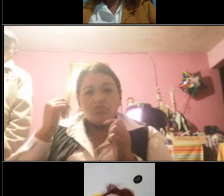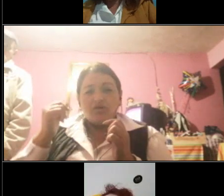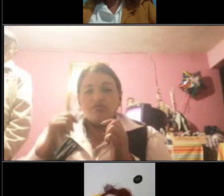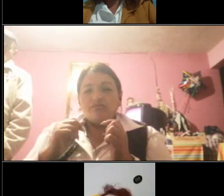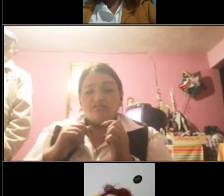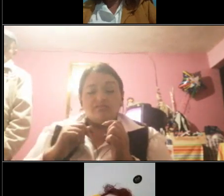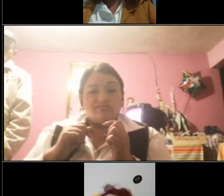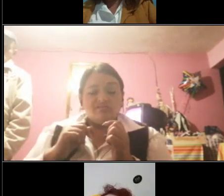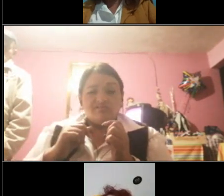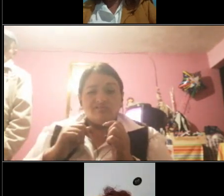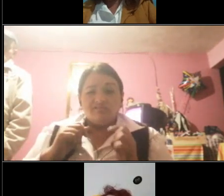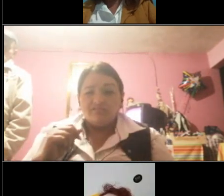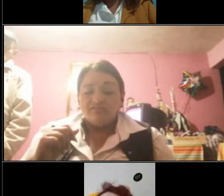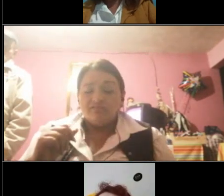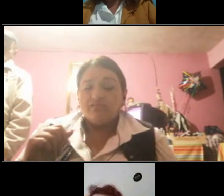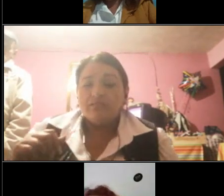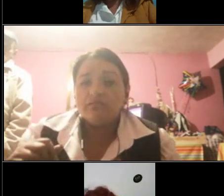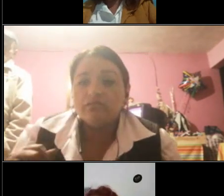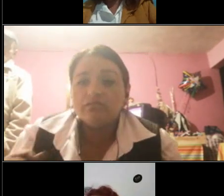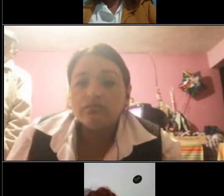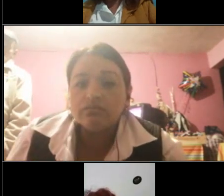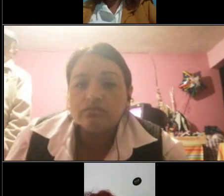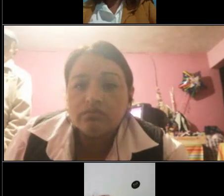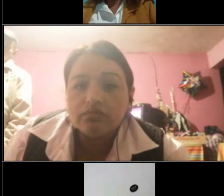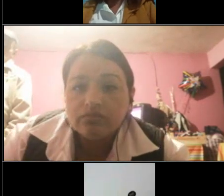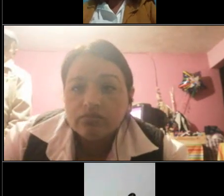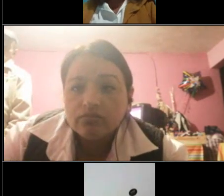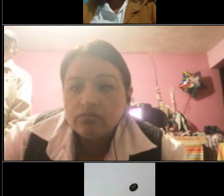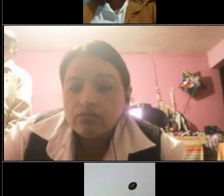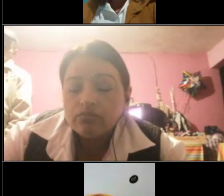Tengo por acá. Demetrio, ¿me ayudas con tu micrófono, por favor?